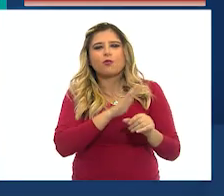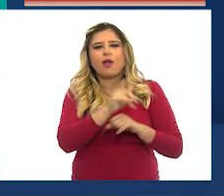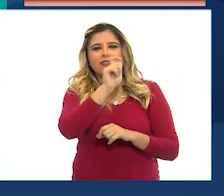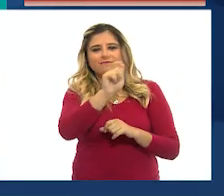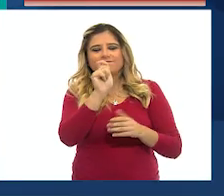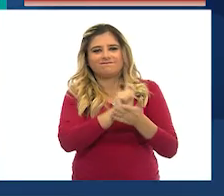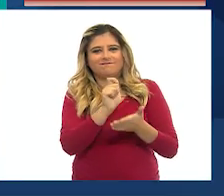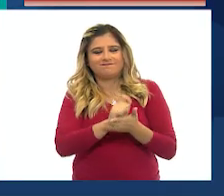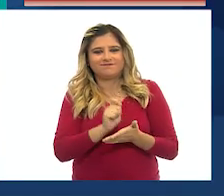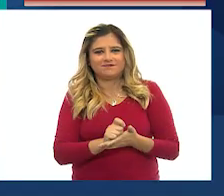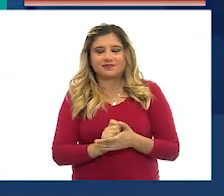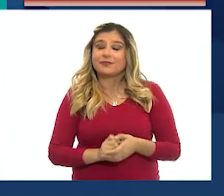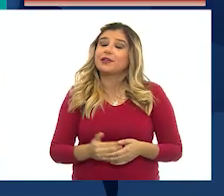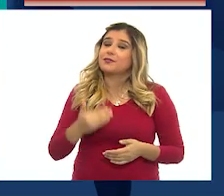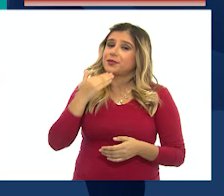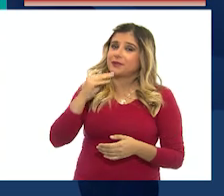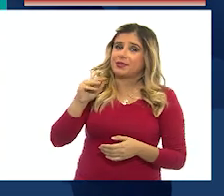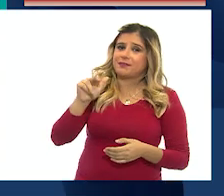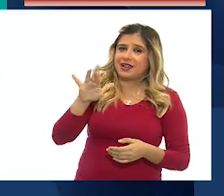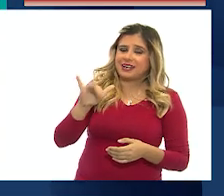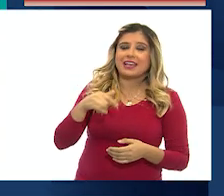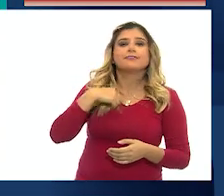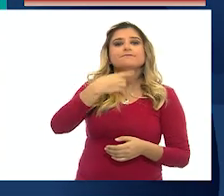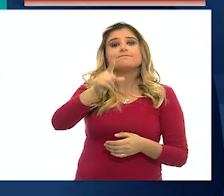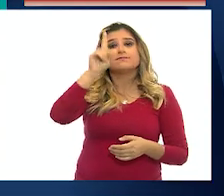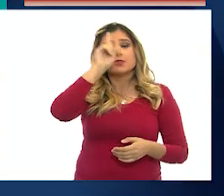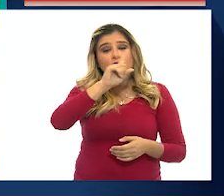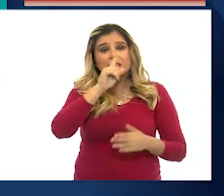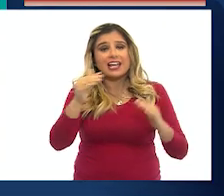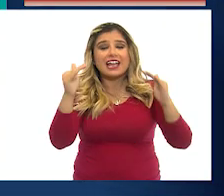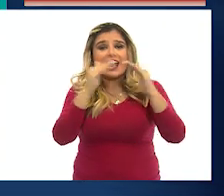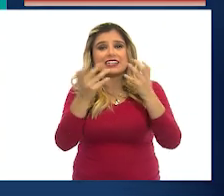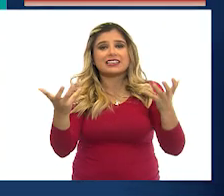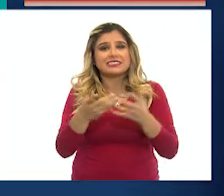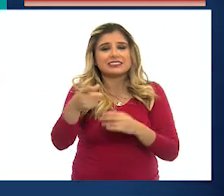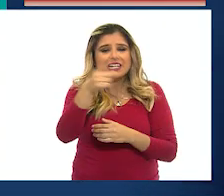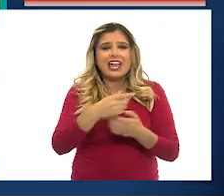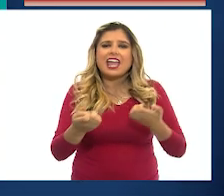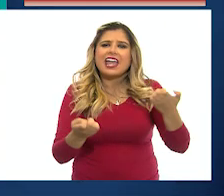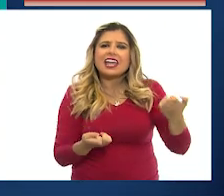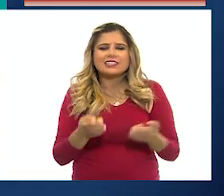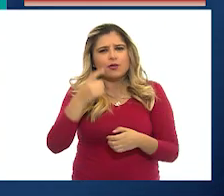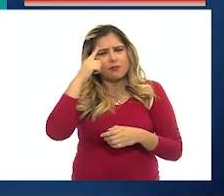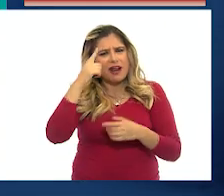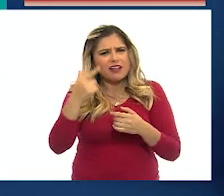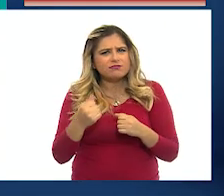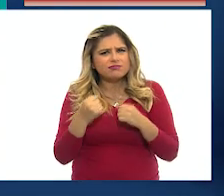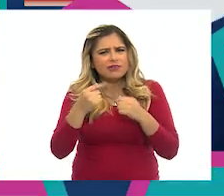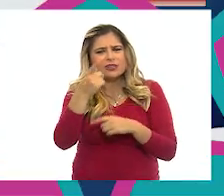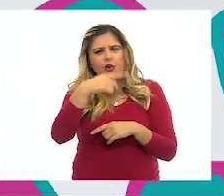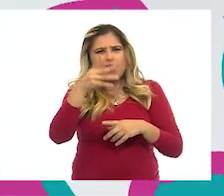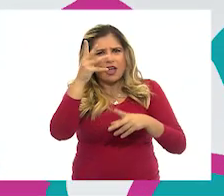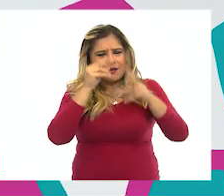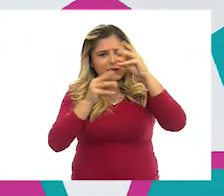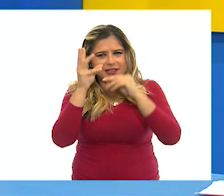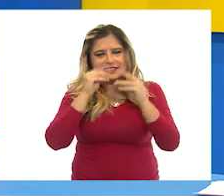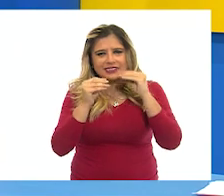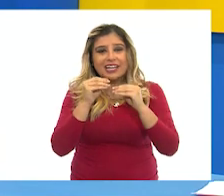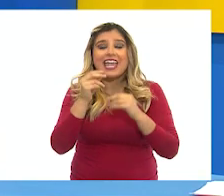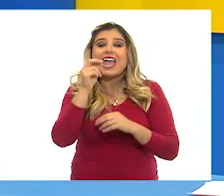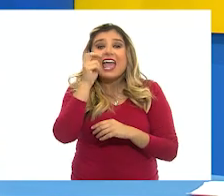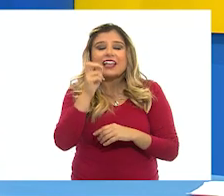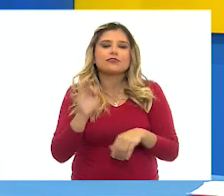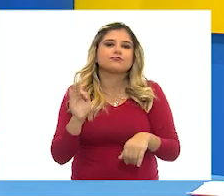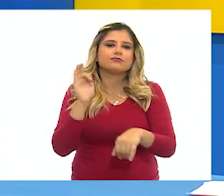apartados. Muy bien, María. Les sugiero que realicen en casa esos ejercicios para fortalecer sus aprendizajes. Eso